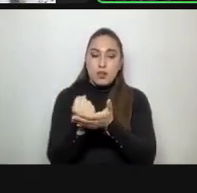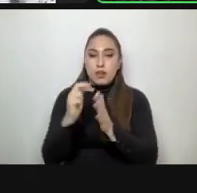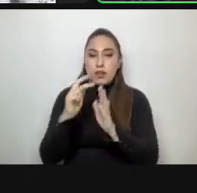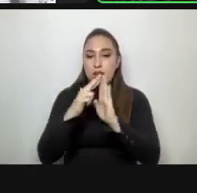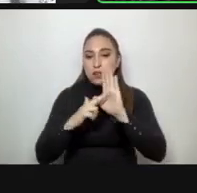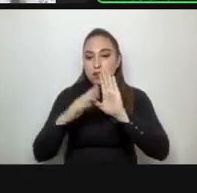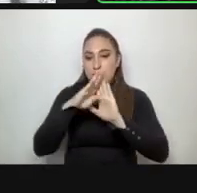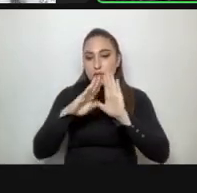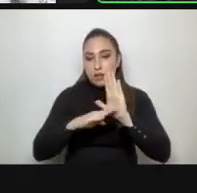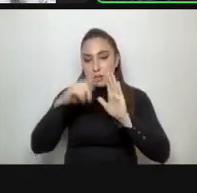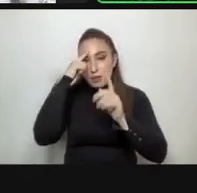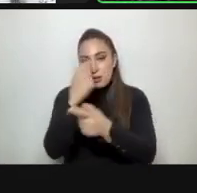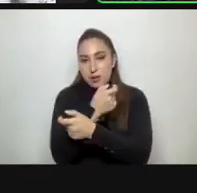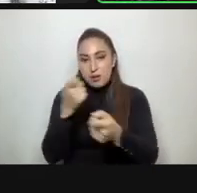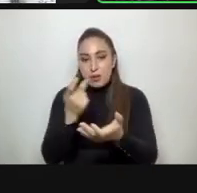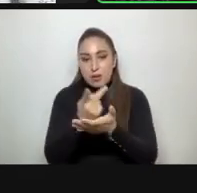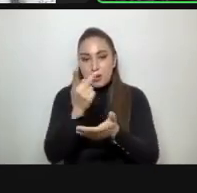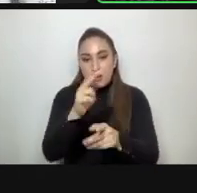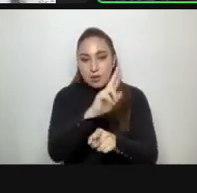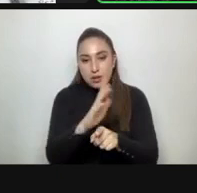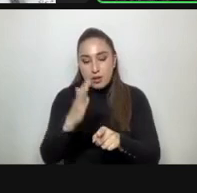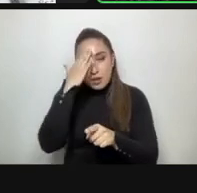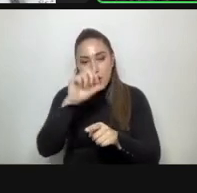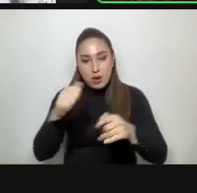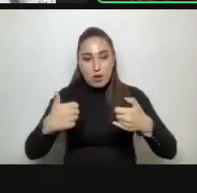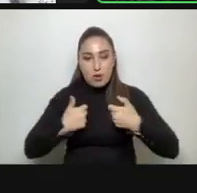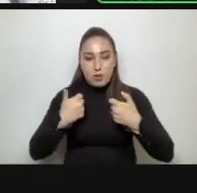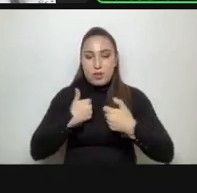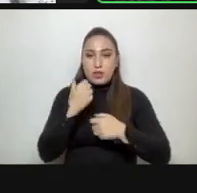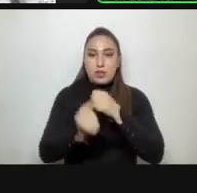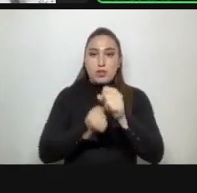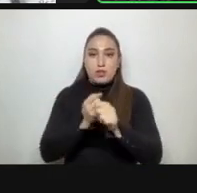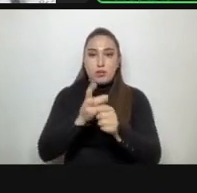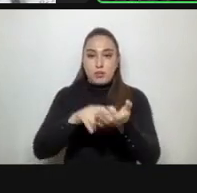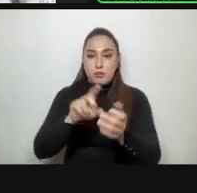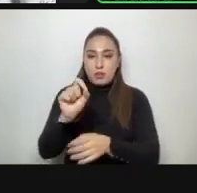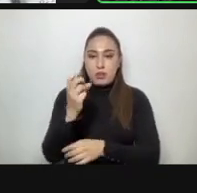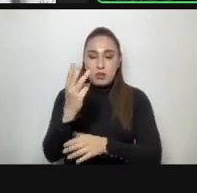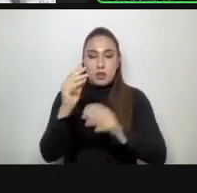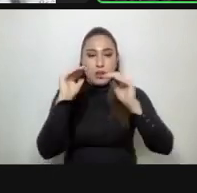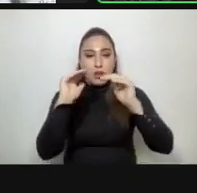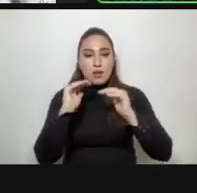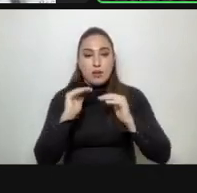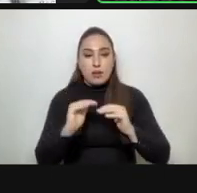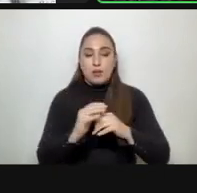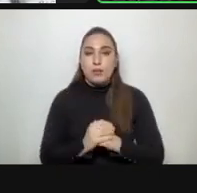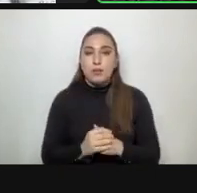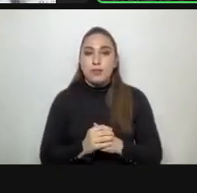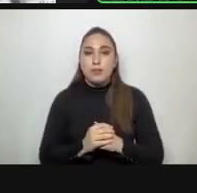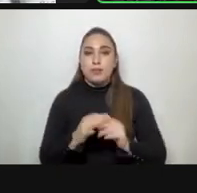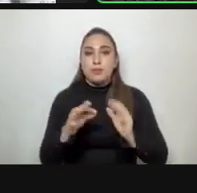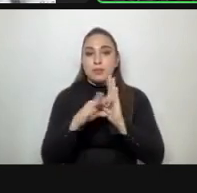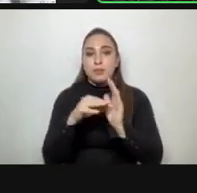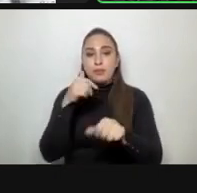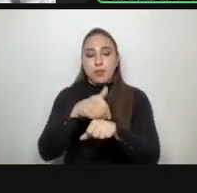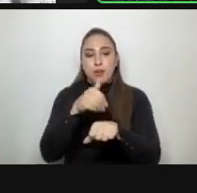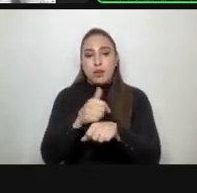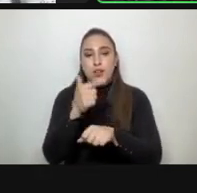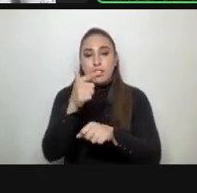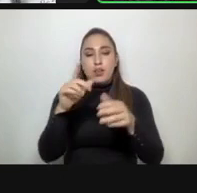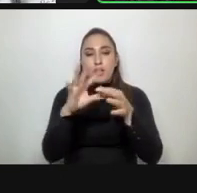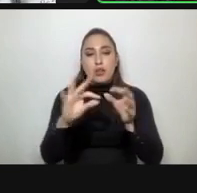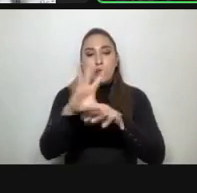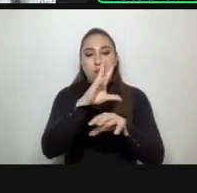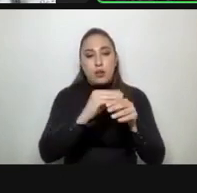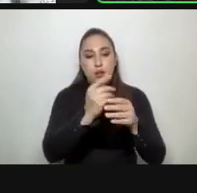para la entrega de la Medalla al Mérito Juvenil 2023. 7. Informe de las iniciativas y puntos de